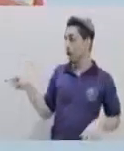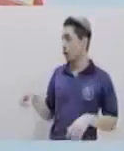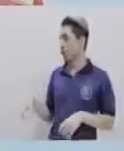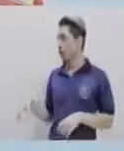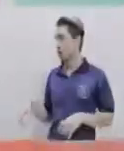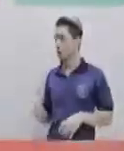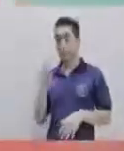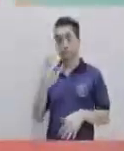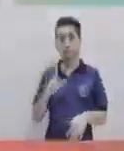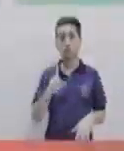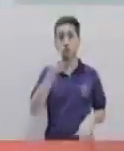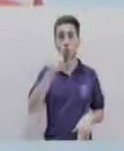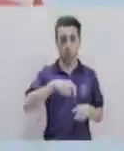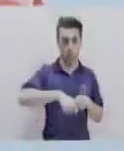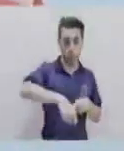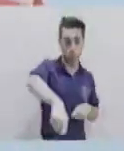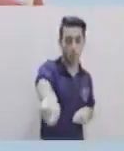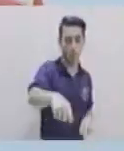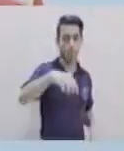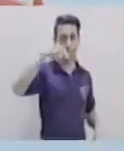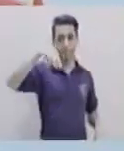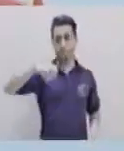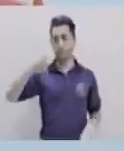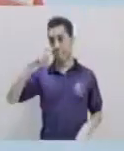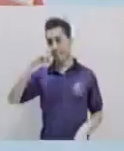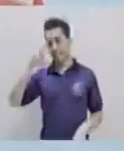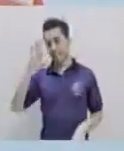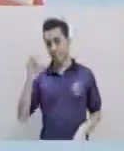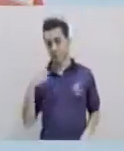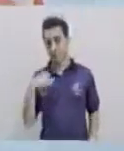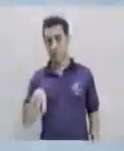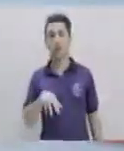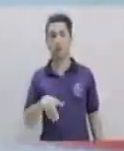hacemos caminando. Lanzamos derecha.